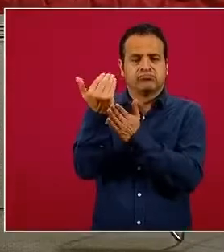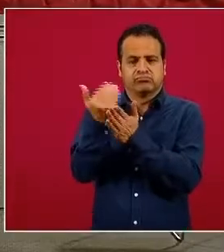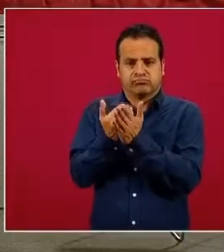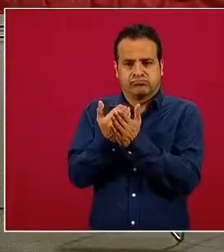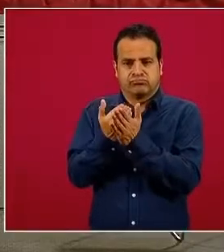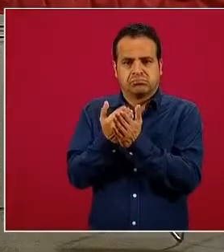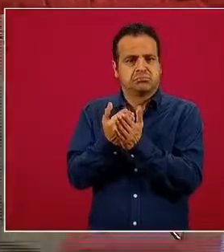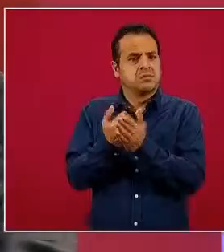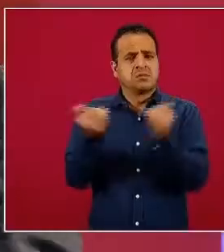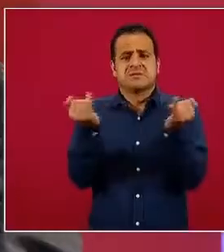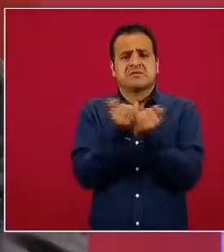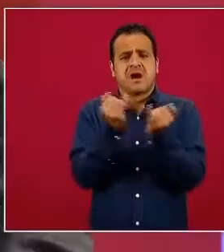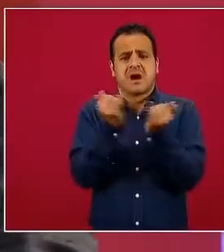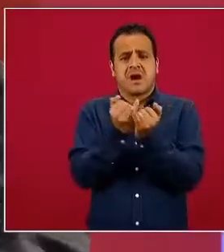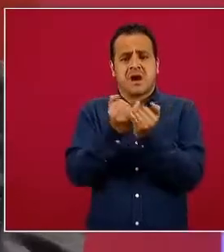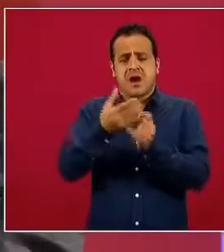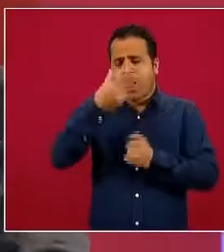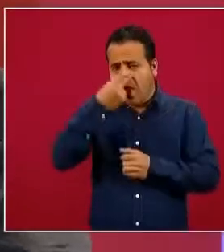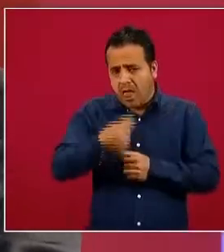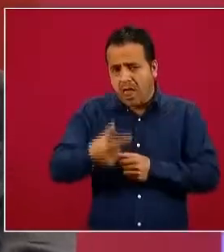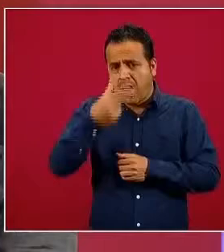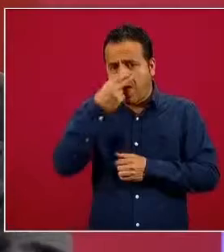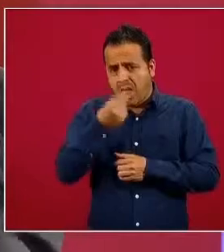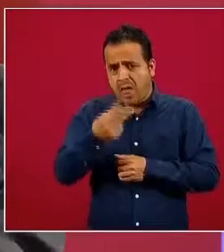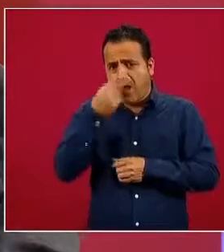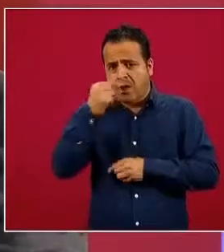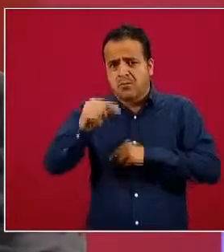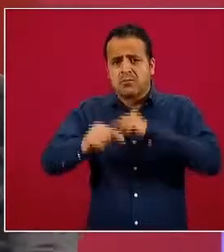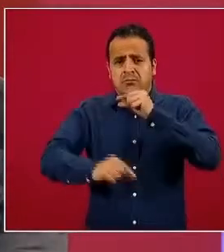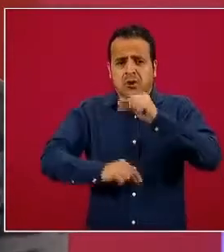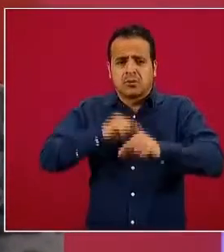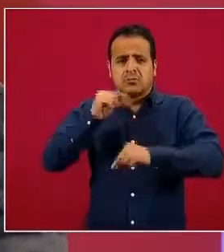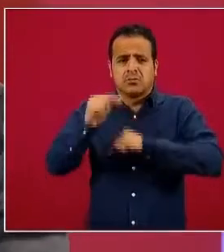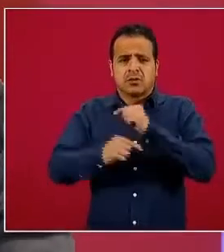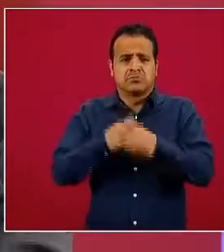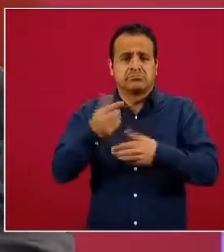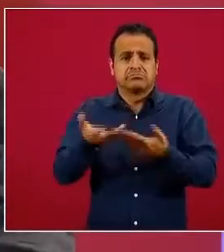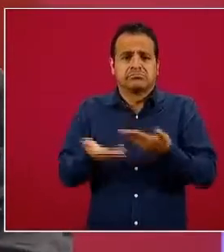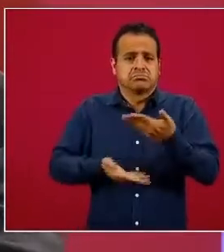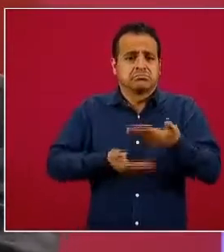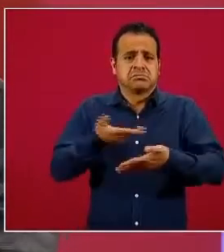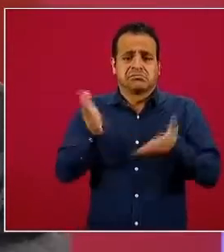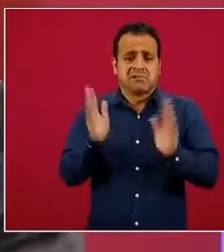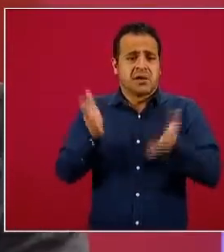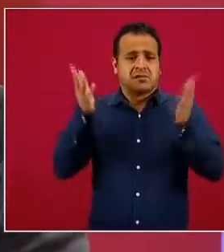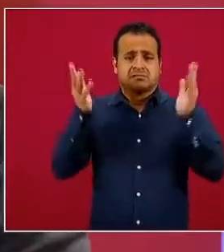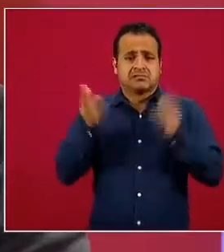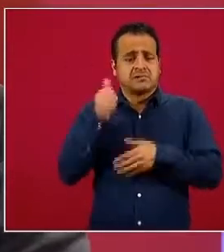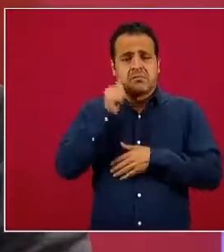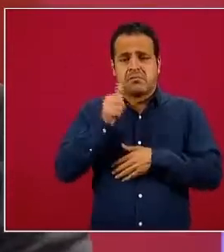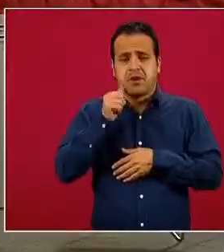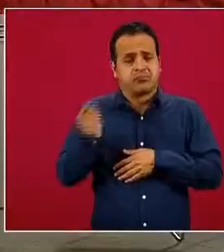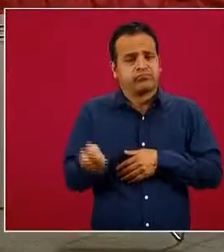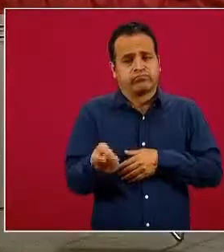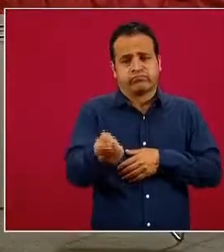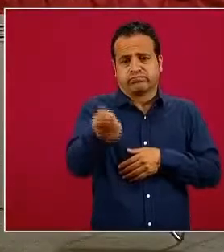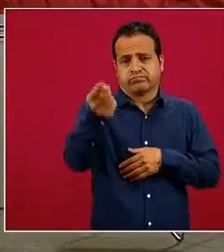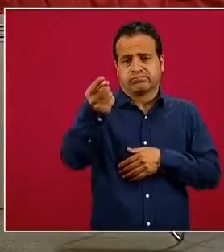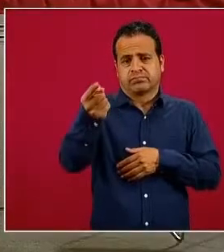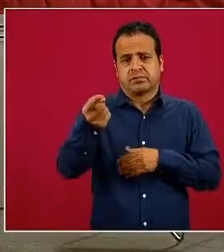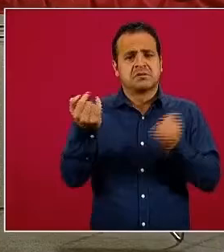influenza, y eventualmente podría convertirse en una enfermedad semejante a la influenza y otros más de 300